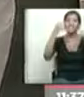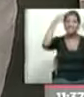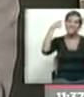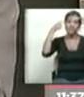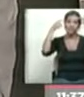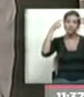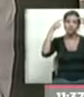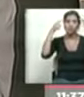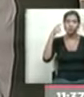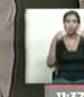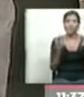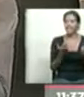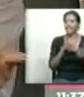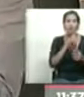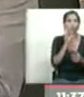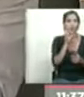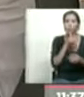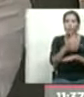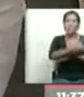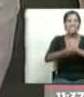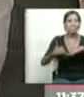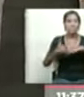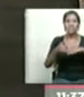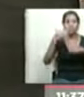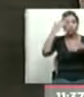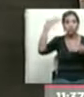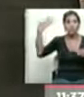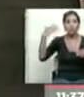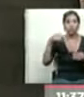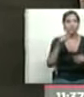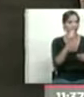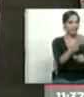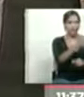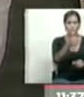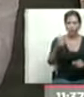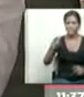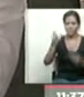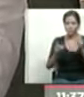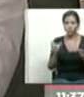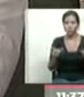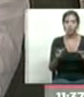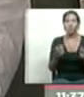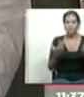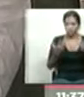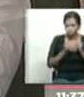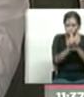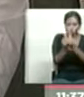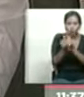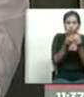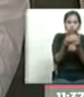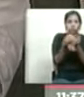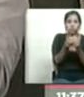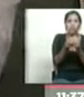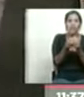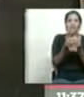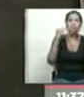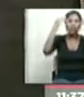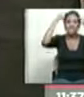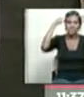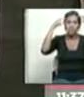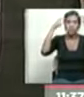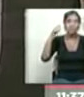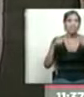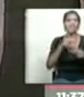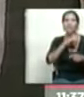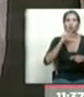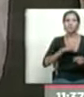límite a sus sueños. Y así fueron cada una de estas personas que en realidad estuvieron acompañando a el comandante Chávez y que no estaban ahí